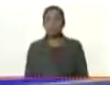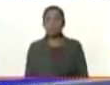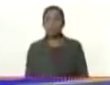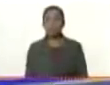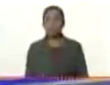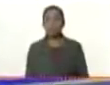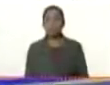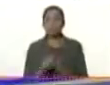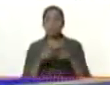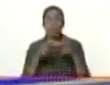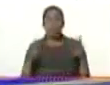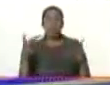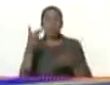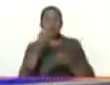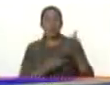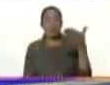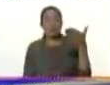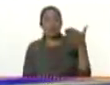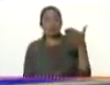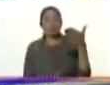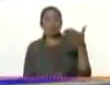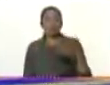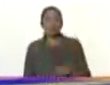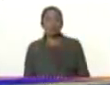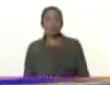Es larga la lista.